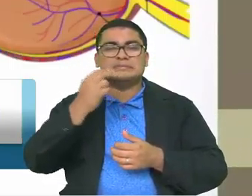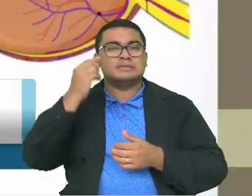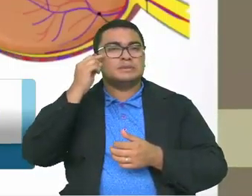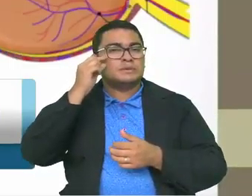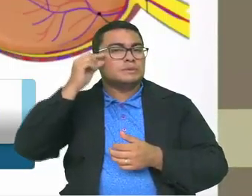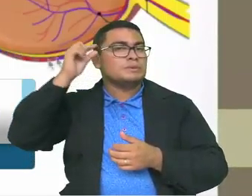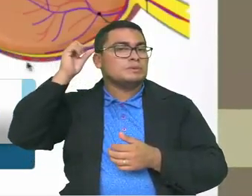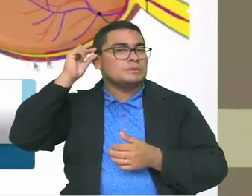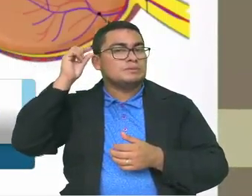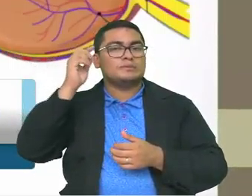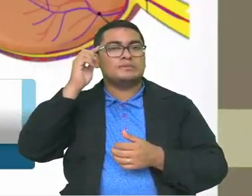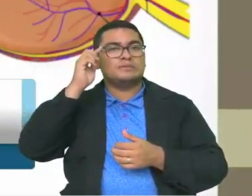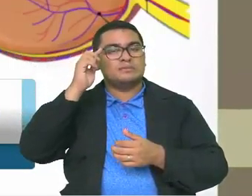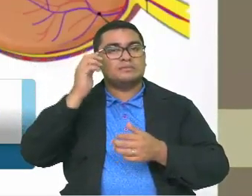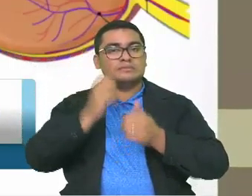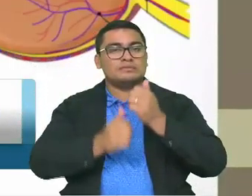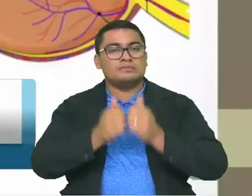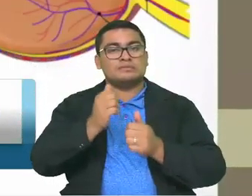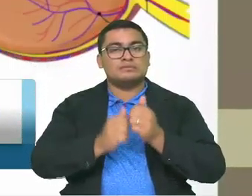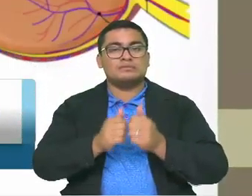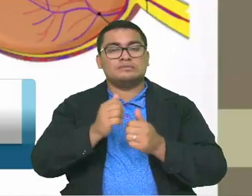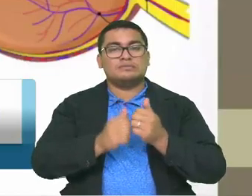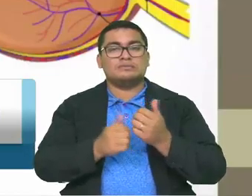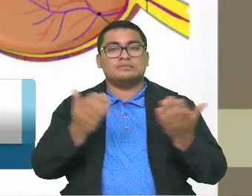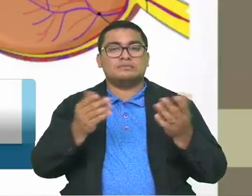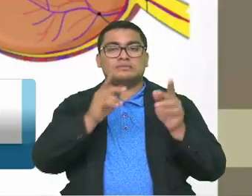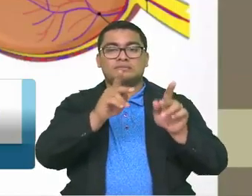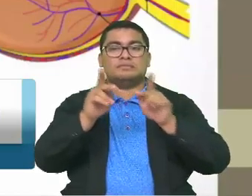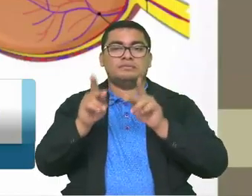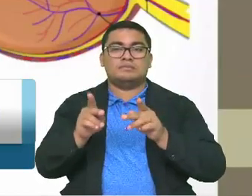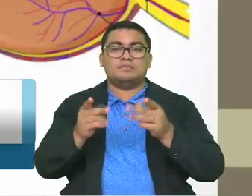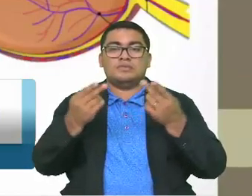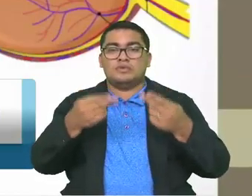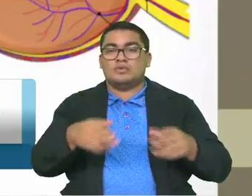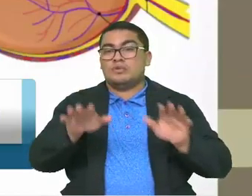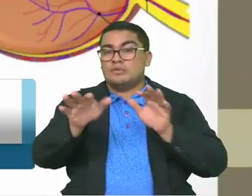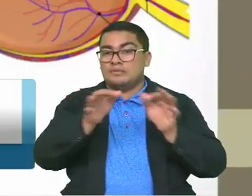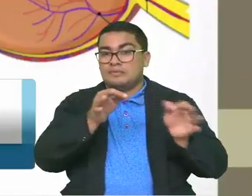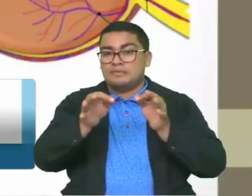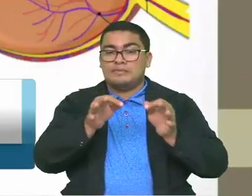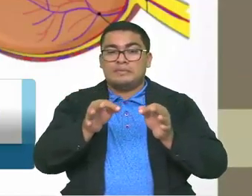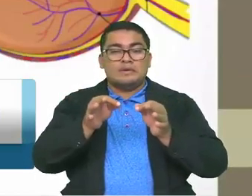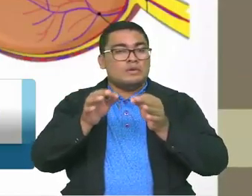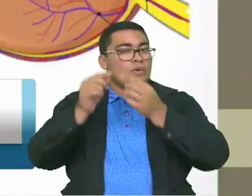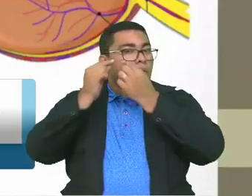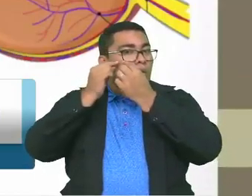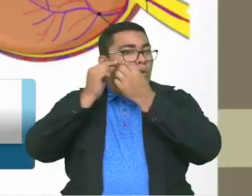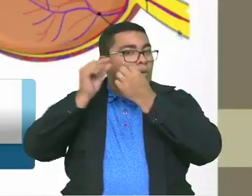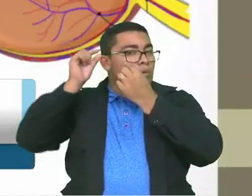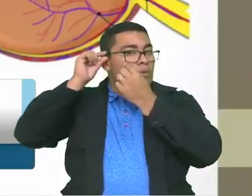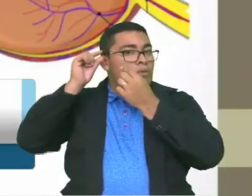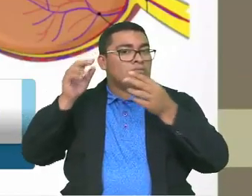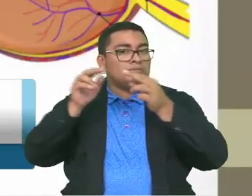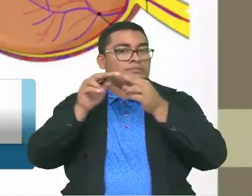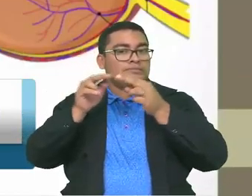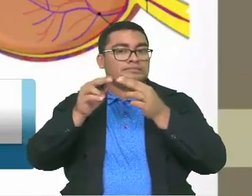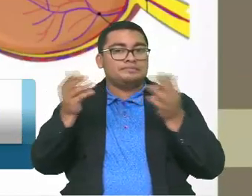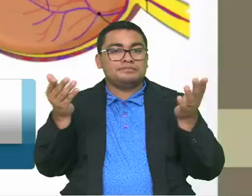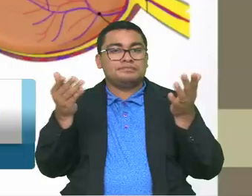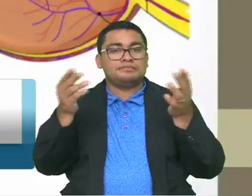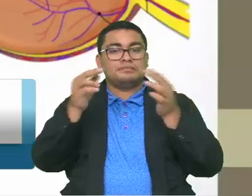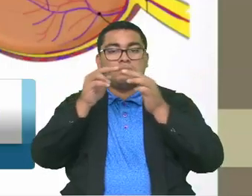que al irse dañando y perdiendo la mielinización o se desmieliniza, la visión se altera. Precisamente porque es